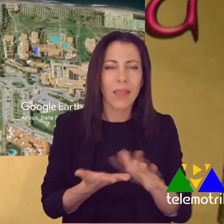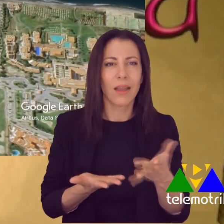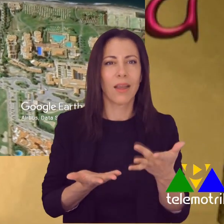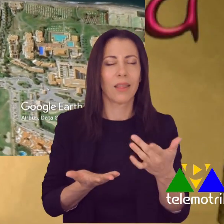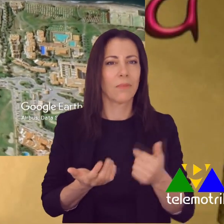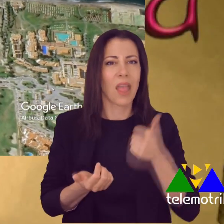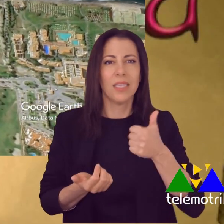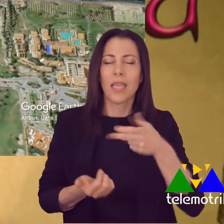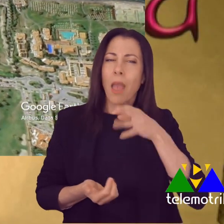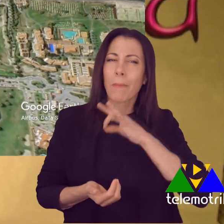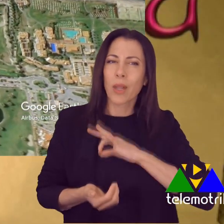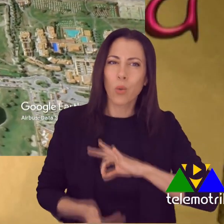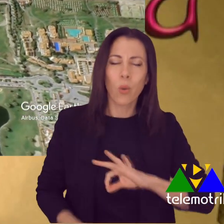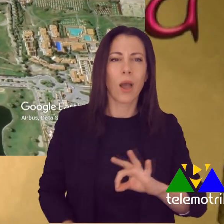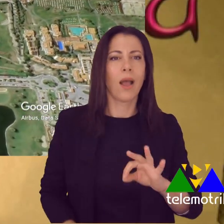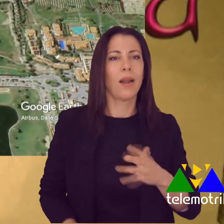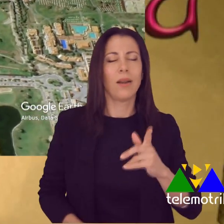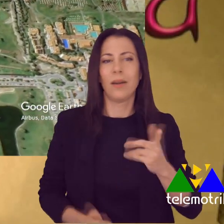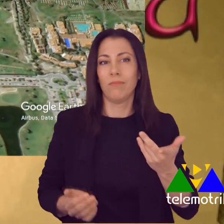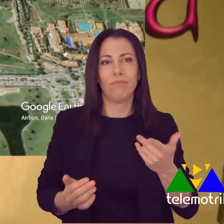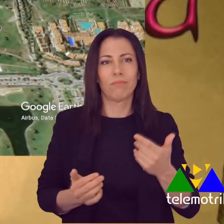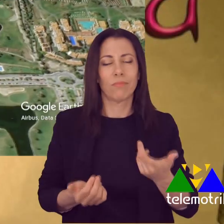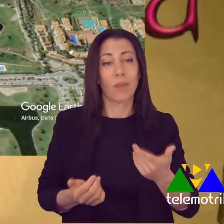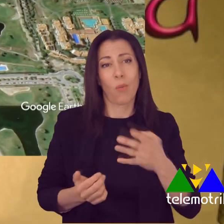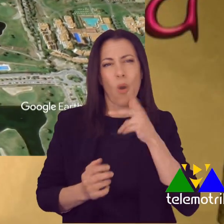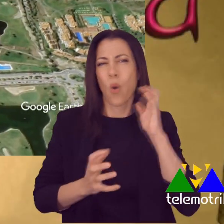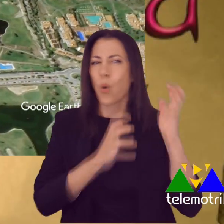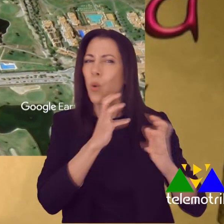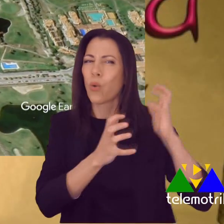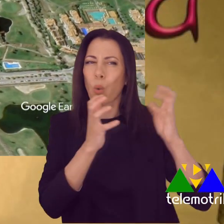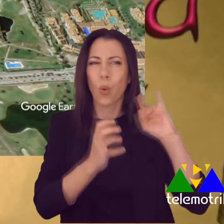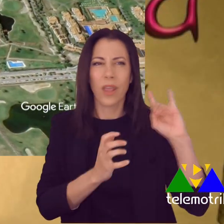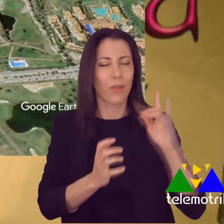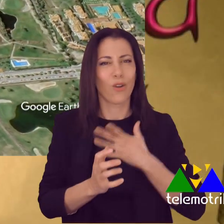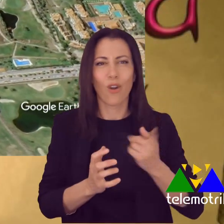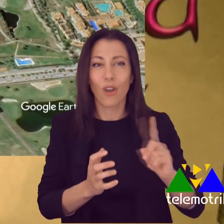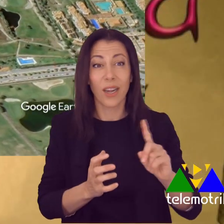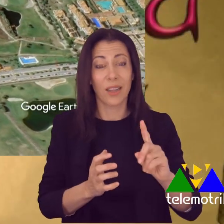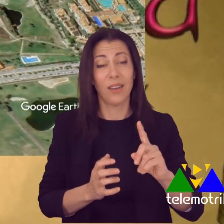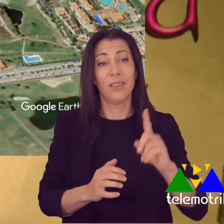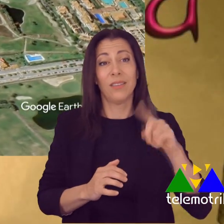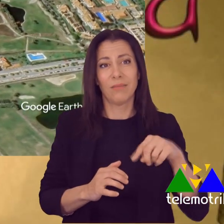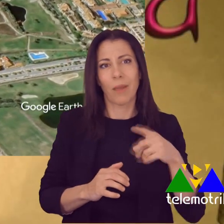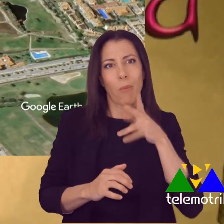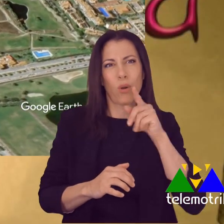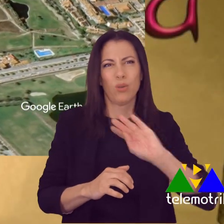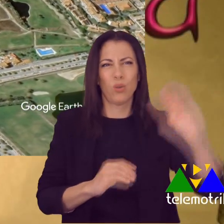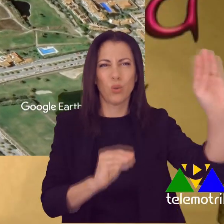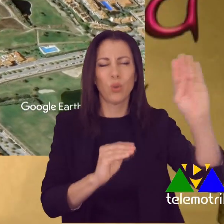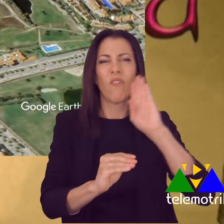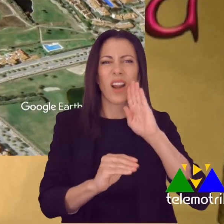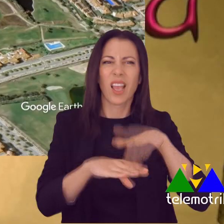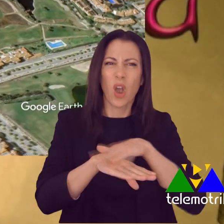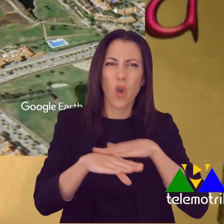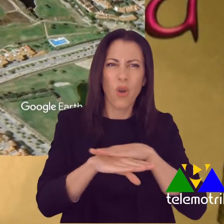esa espiritualidad que siempre ha transmitido, ¿no? Del mundanal ruido, del tema del gobierno en Bélgica, de sus